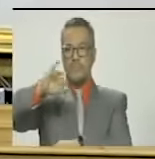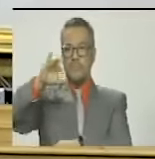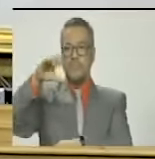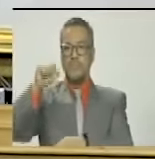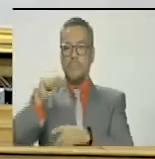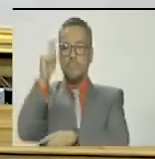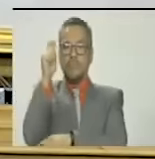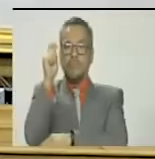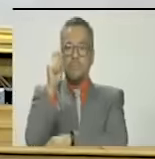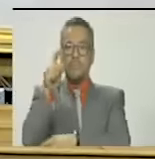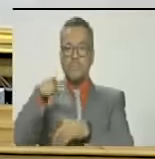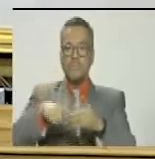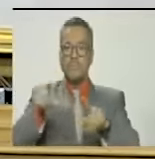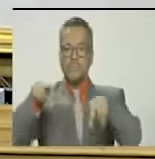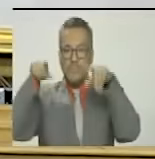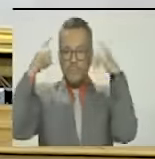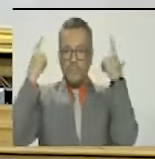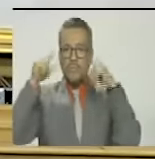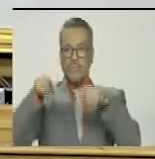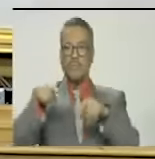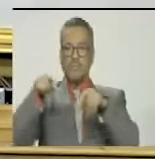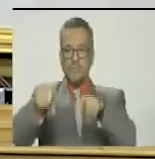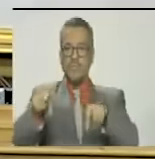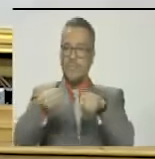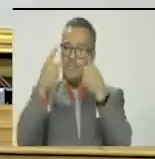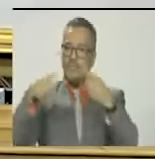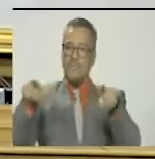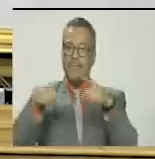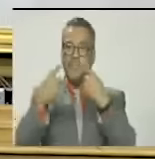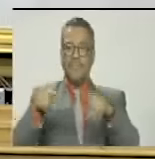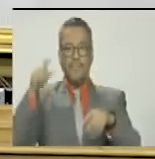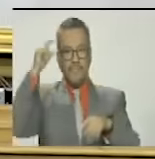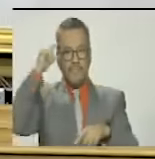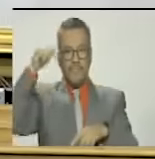Vega, diputada por el Estado de La Guaira, que hoy está de cumpleaños.